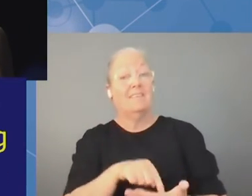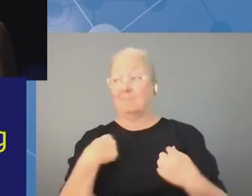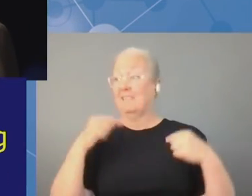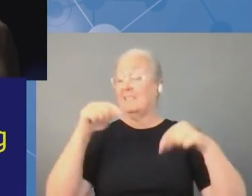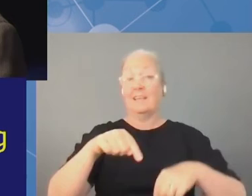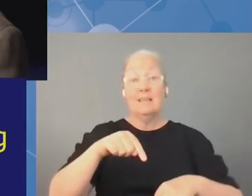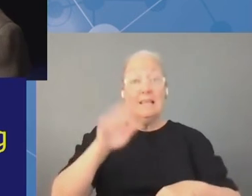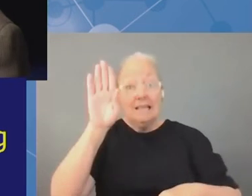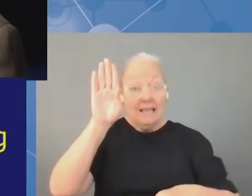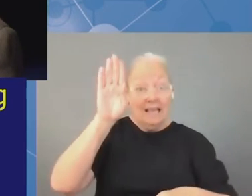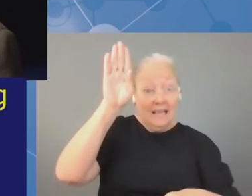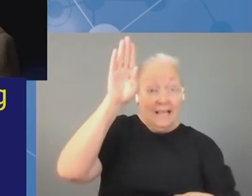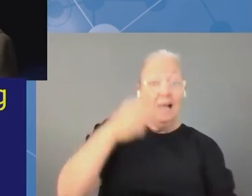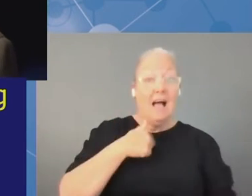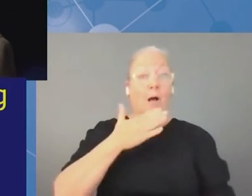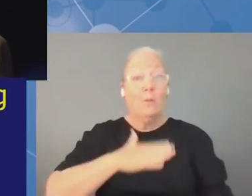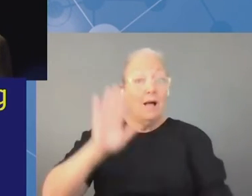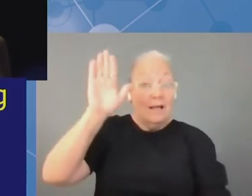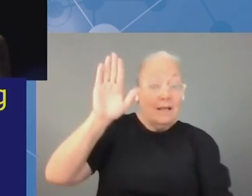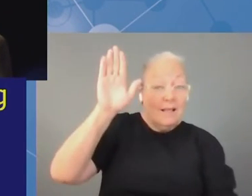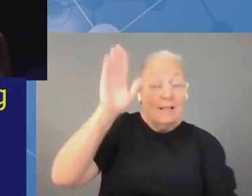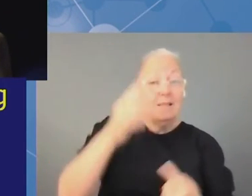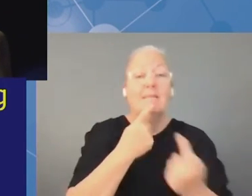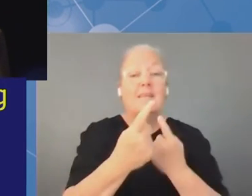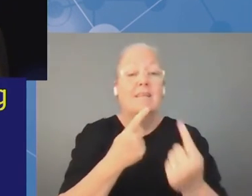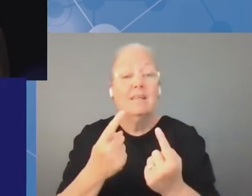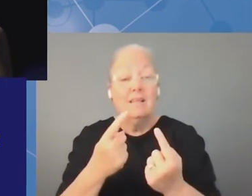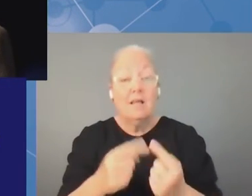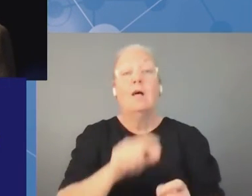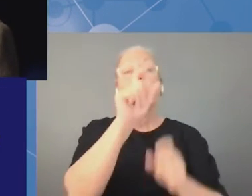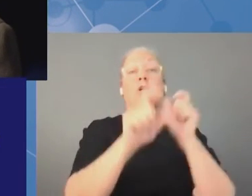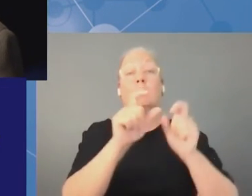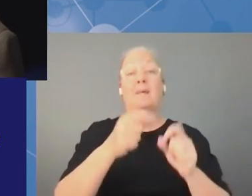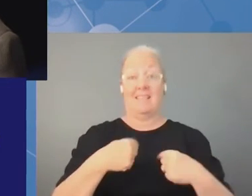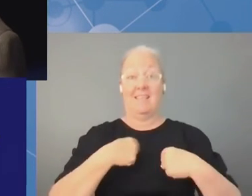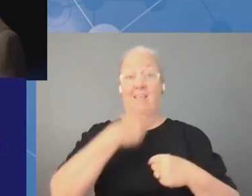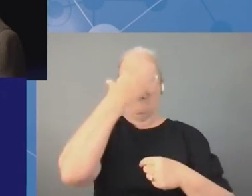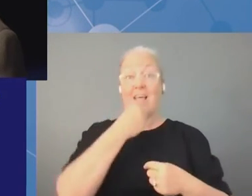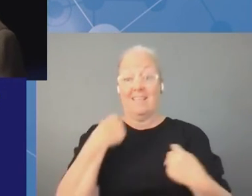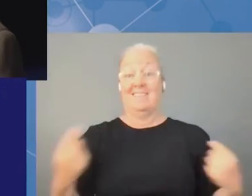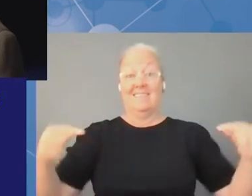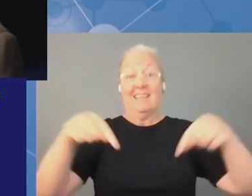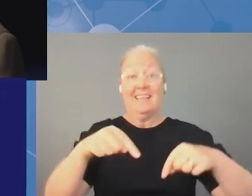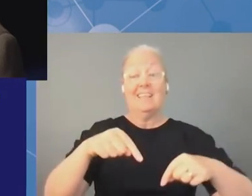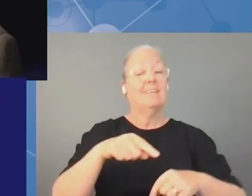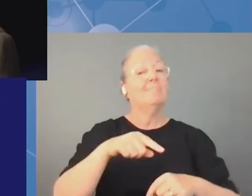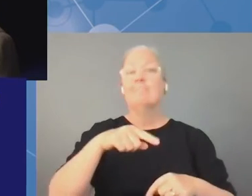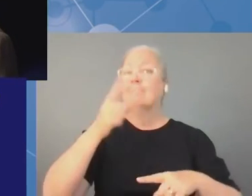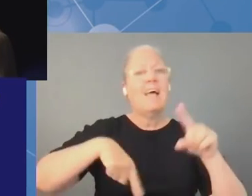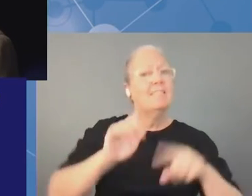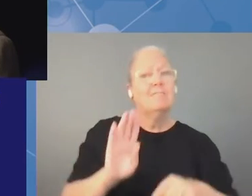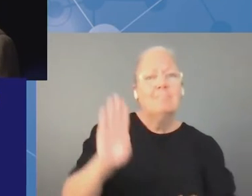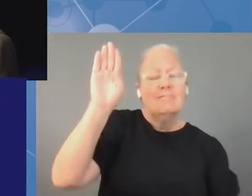Mi conclusión sería la siguiente, que a veces fue difícil participar en este foro como una